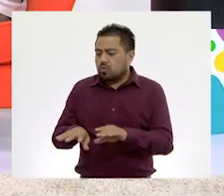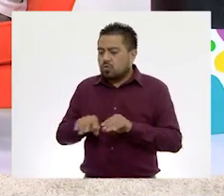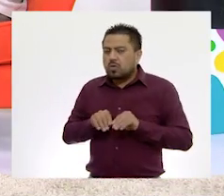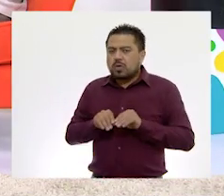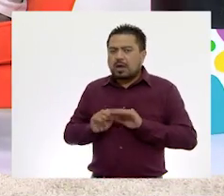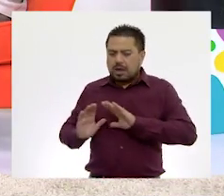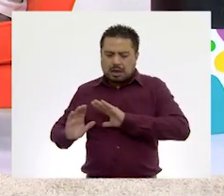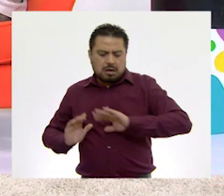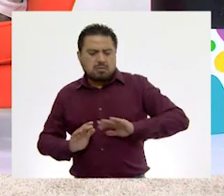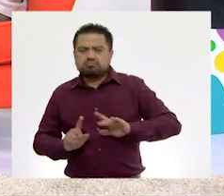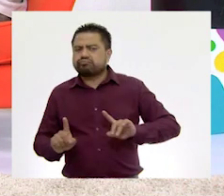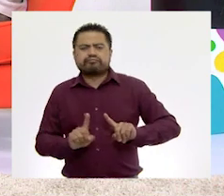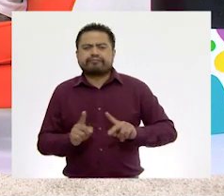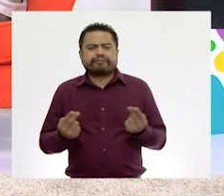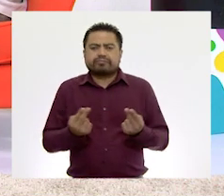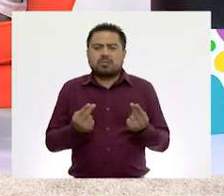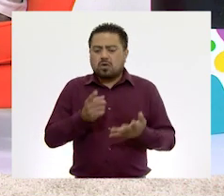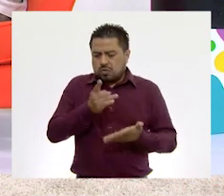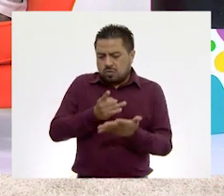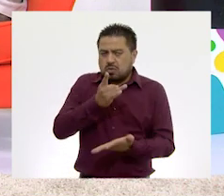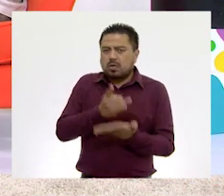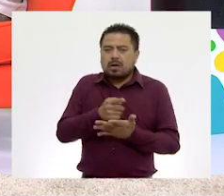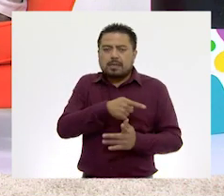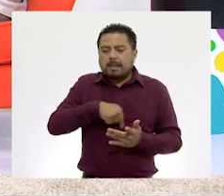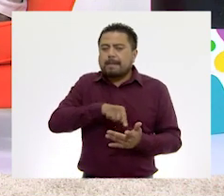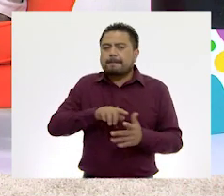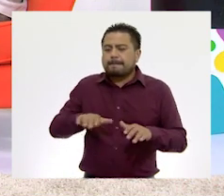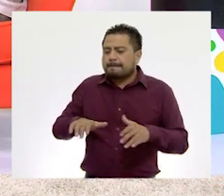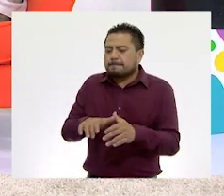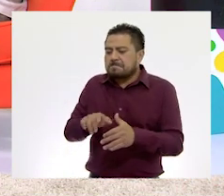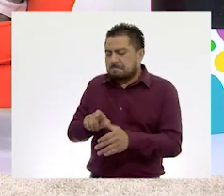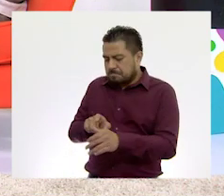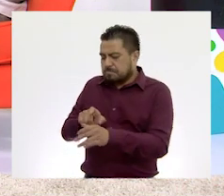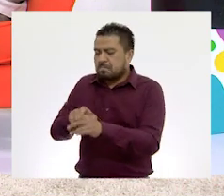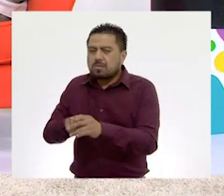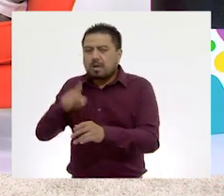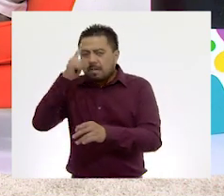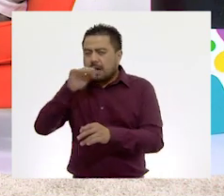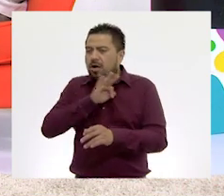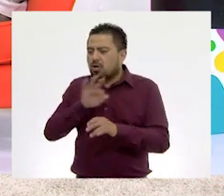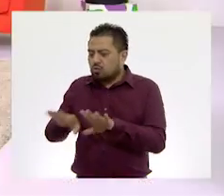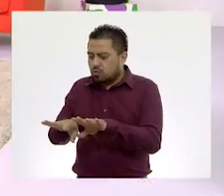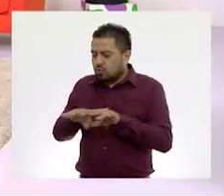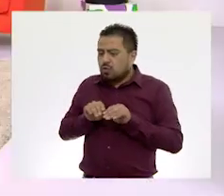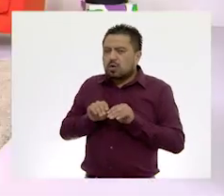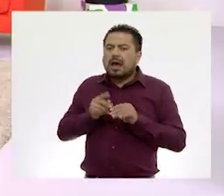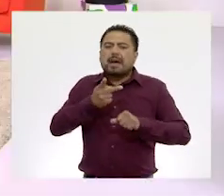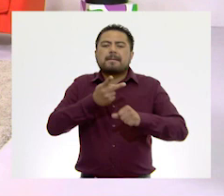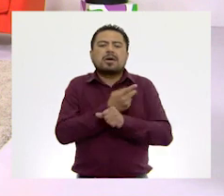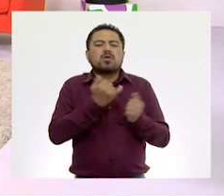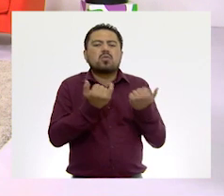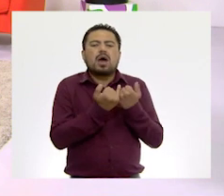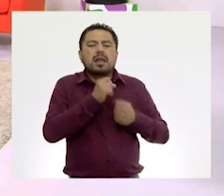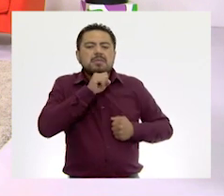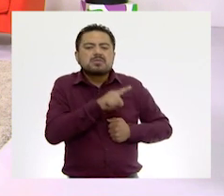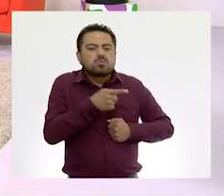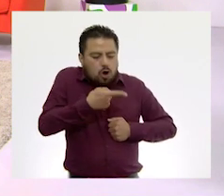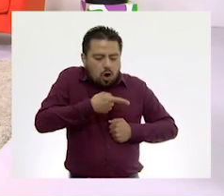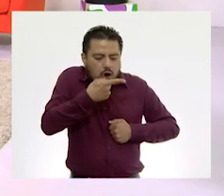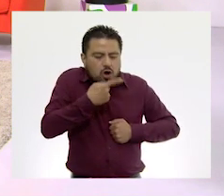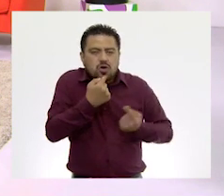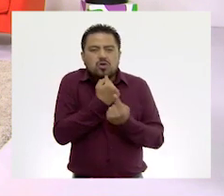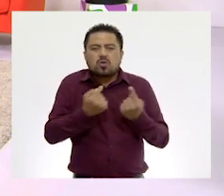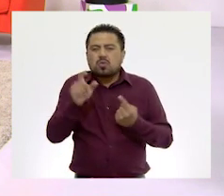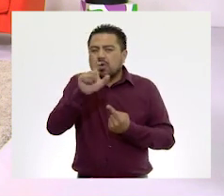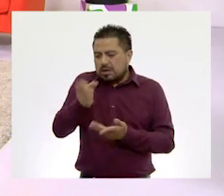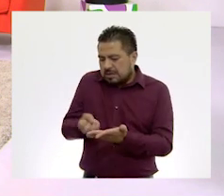le enseñe. Solo necesita estar expuesto a la misma para poder adquirirla, que es lo que le pasa a un niño oyente que